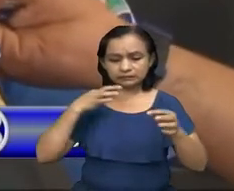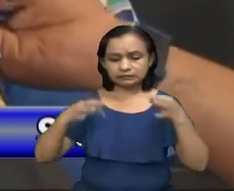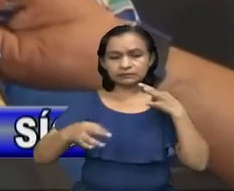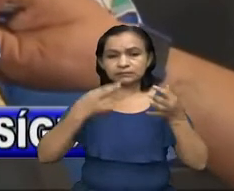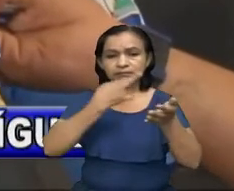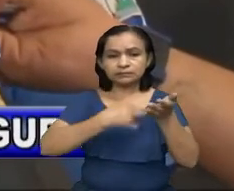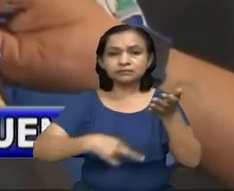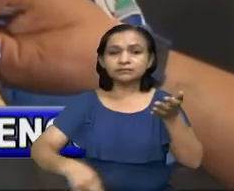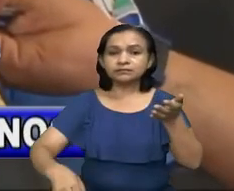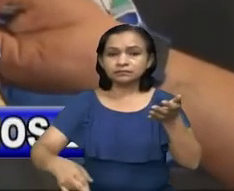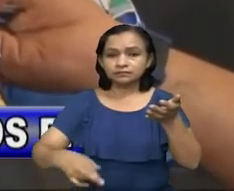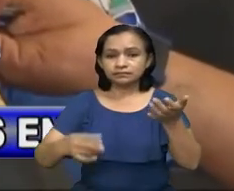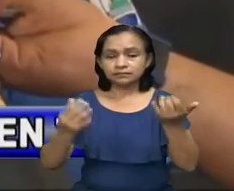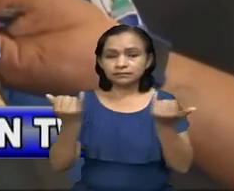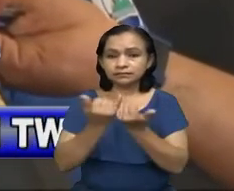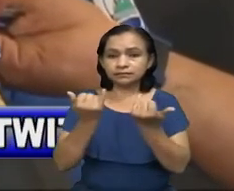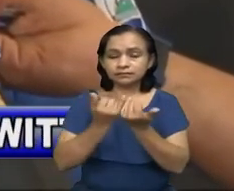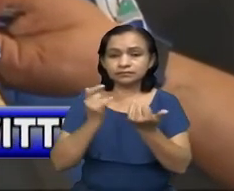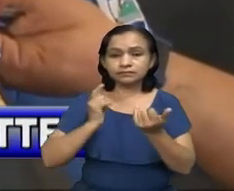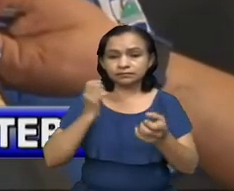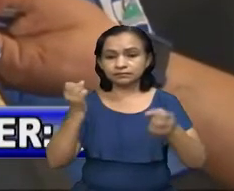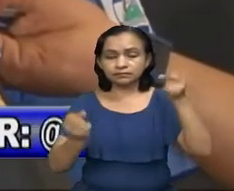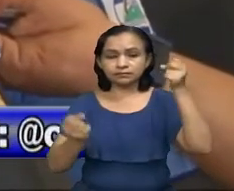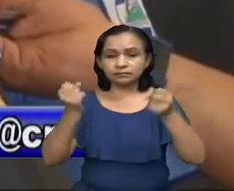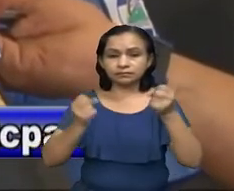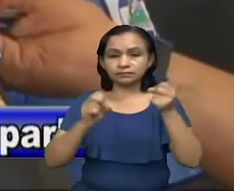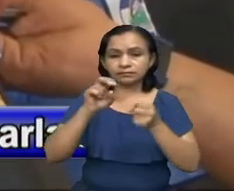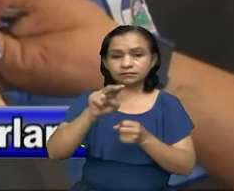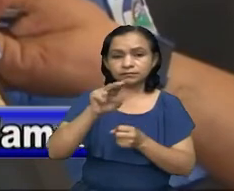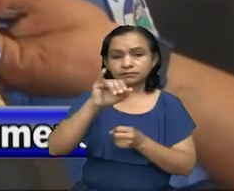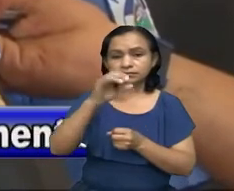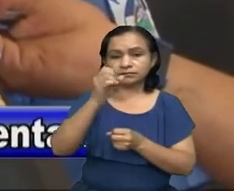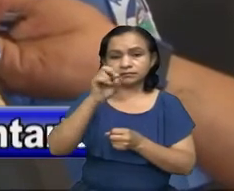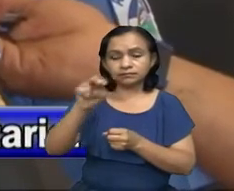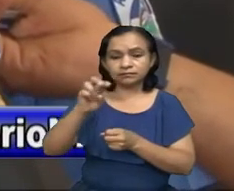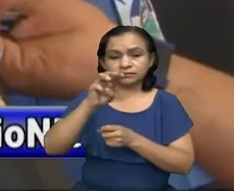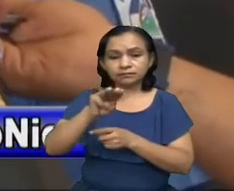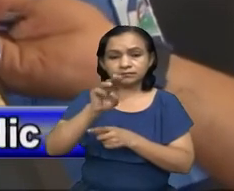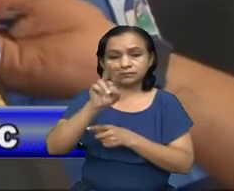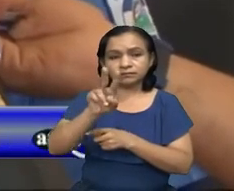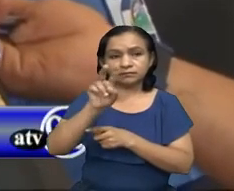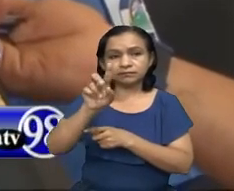hemáticas. También tenemos ocupado el vehículo marca Nissan, placa